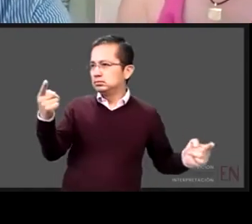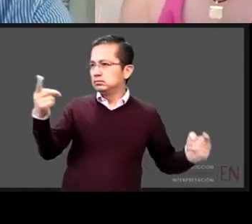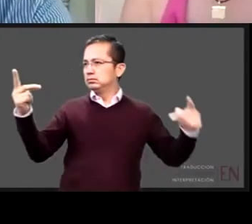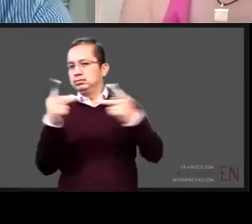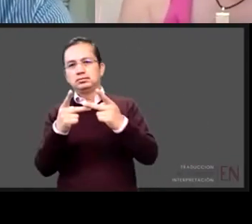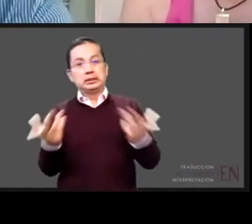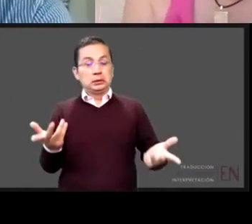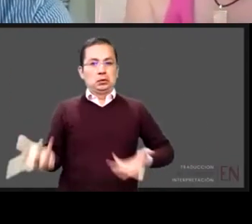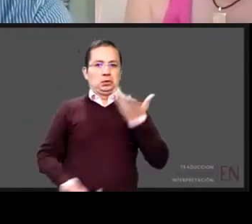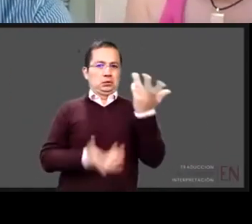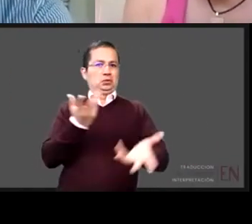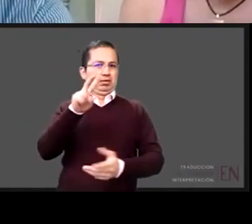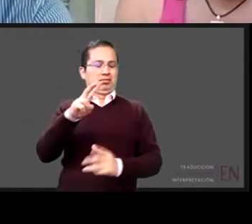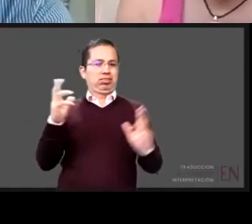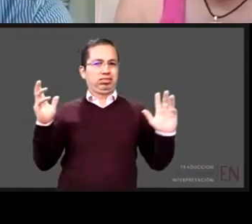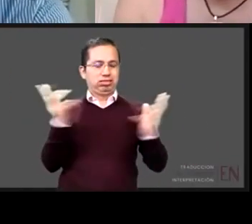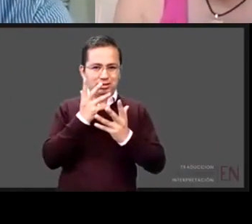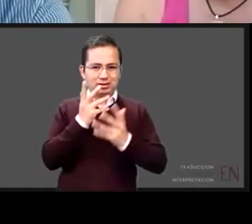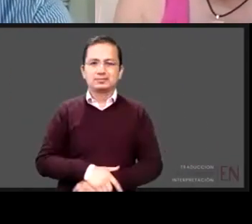Bueno, un poco